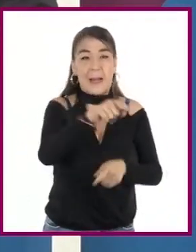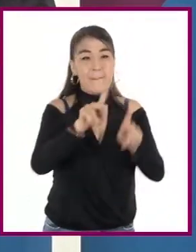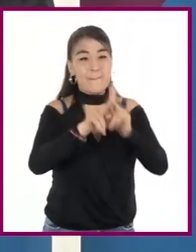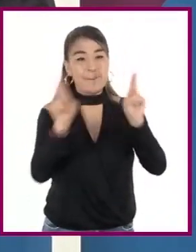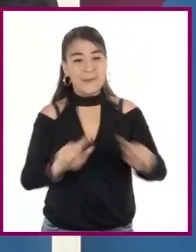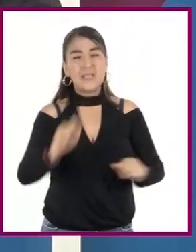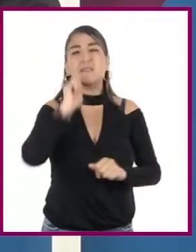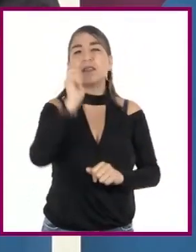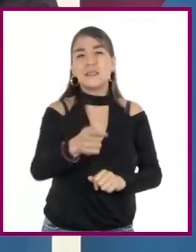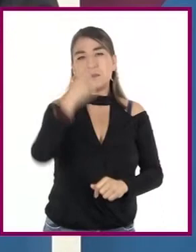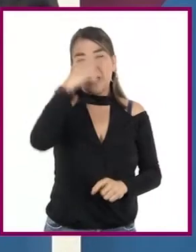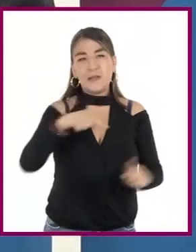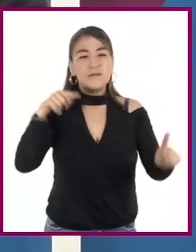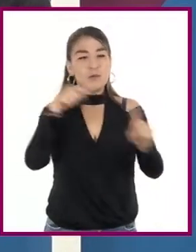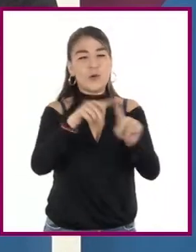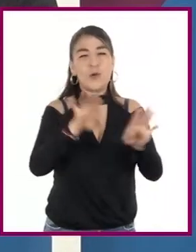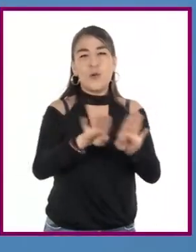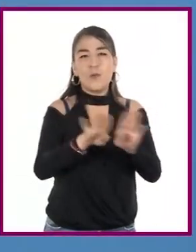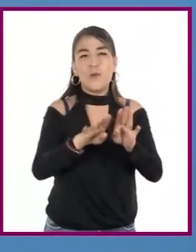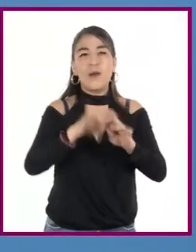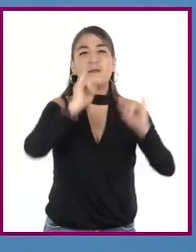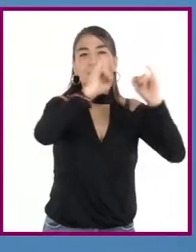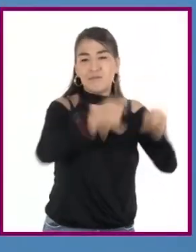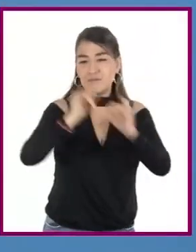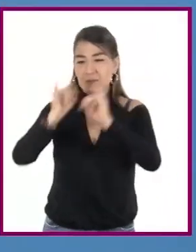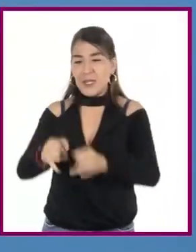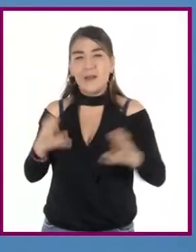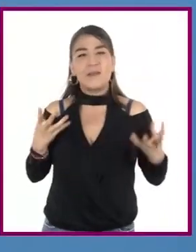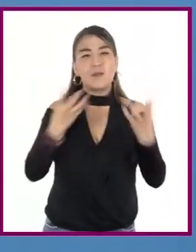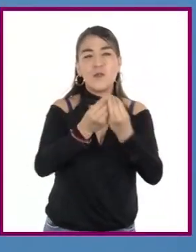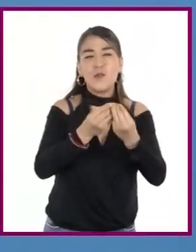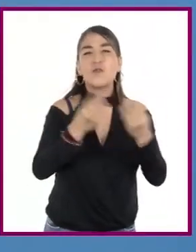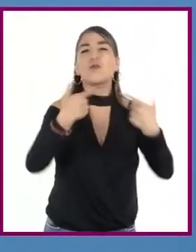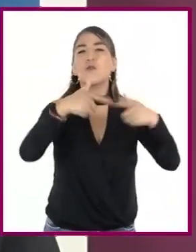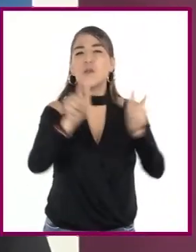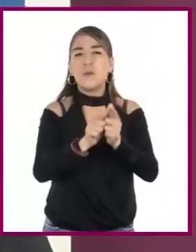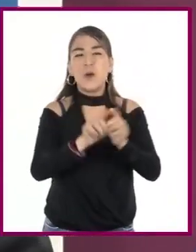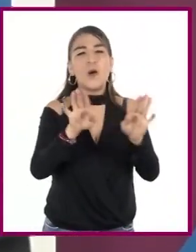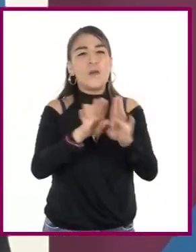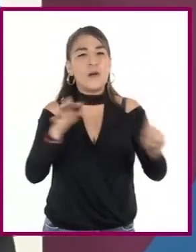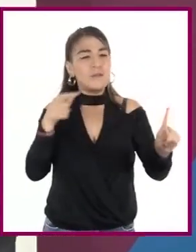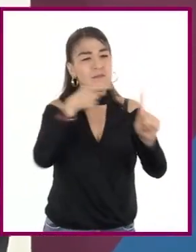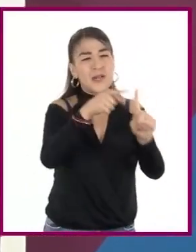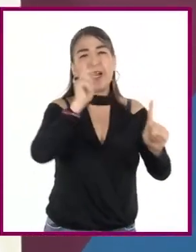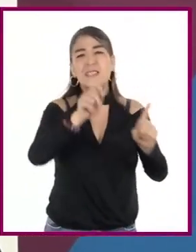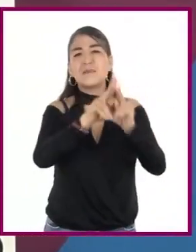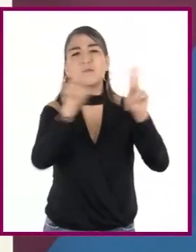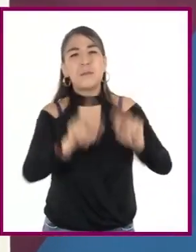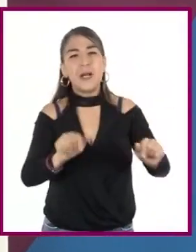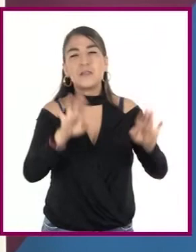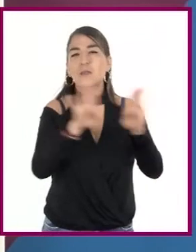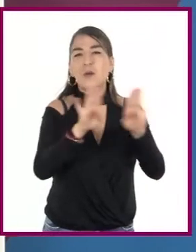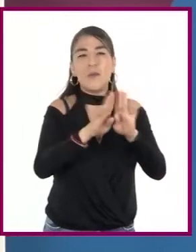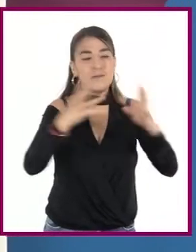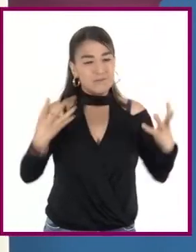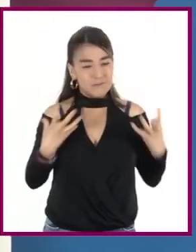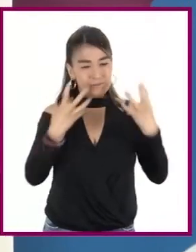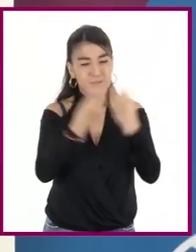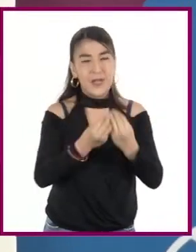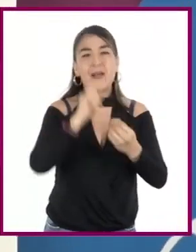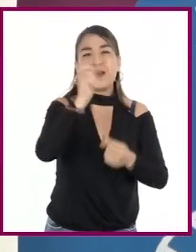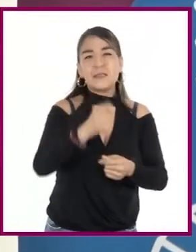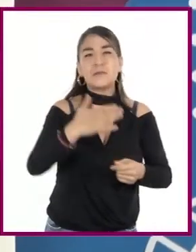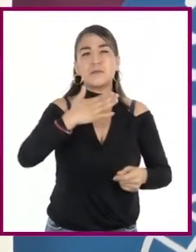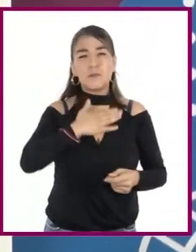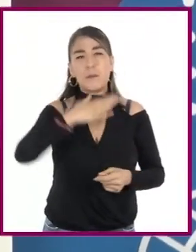de identidad de individuos y colectivos. Identificarse con la paz, integrarla como algo que somos, pensamos